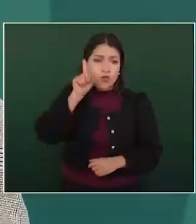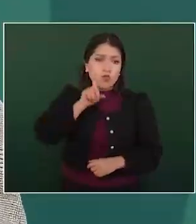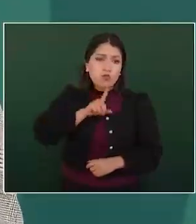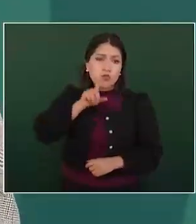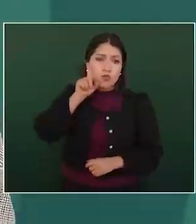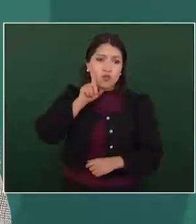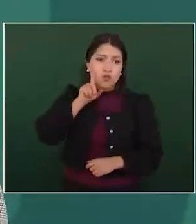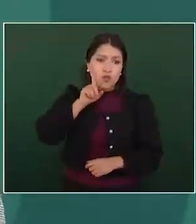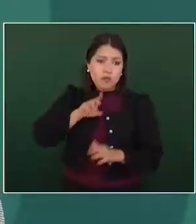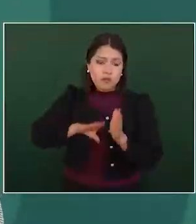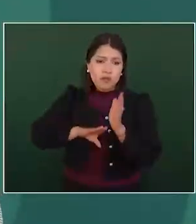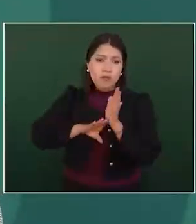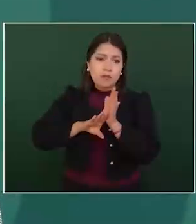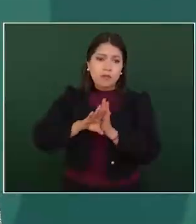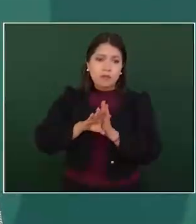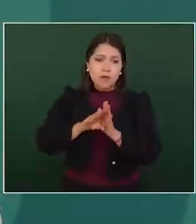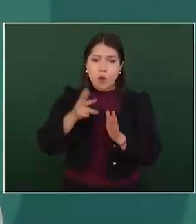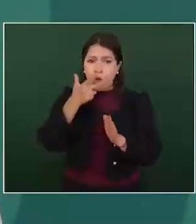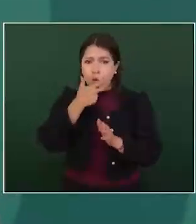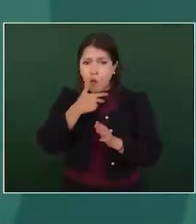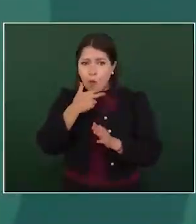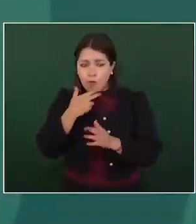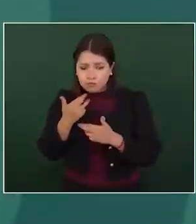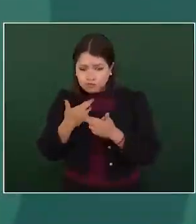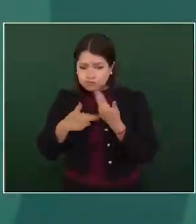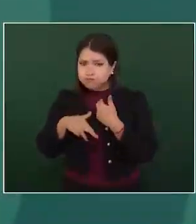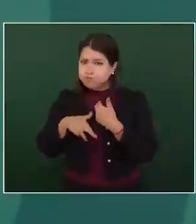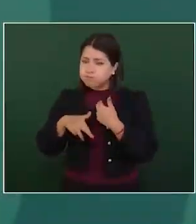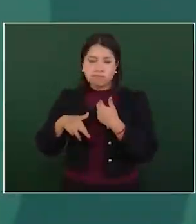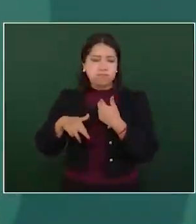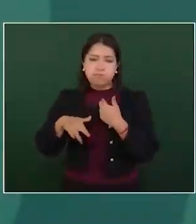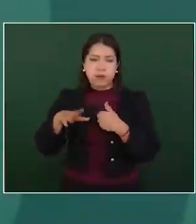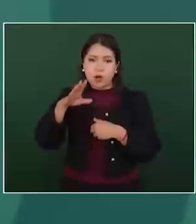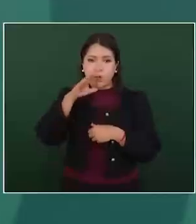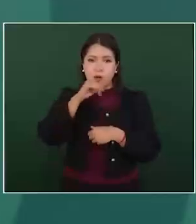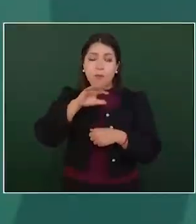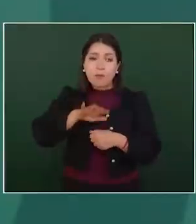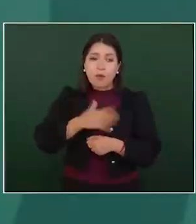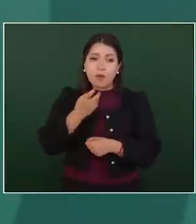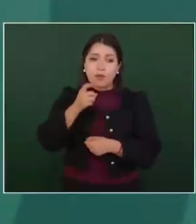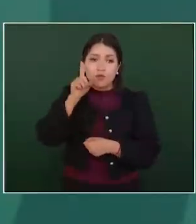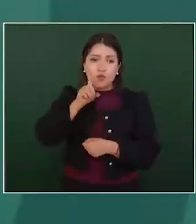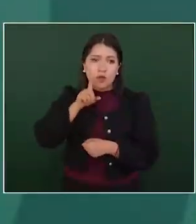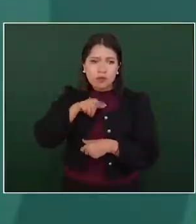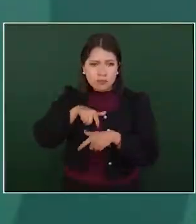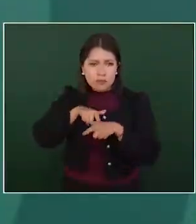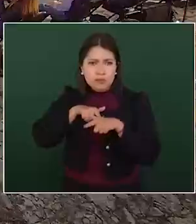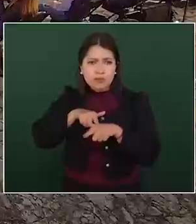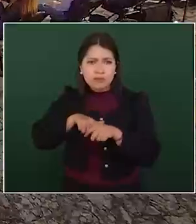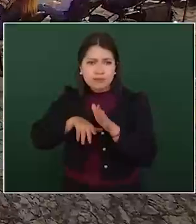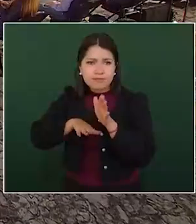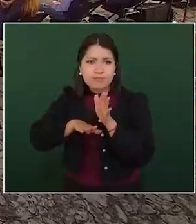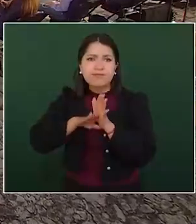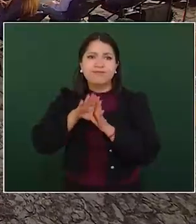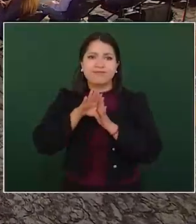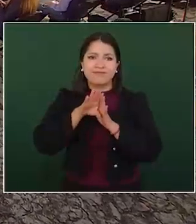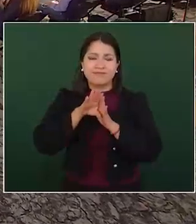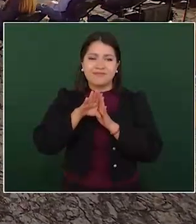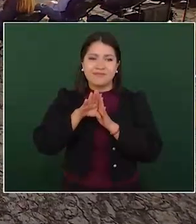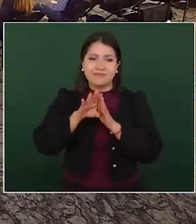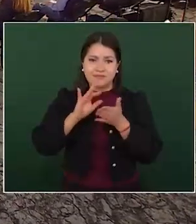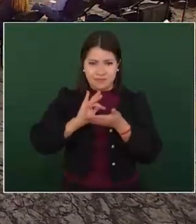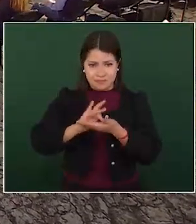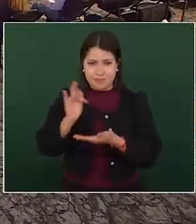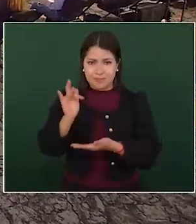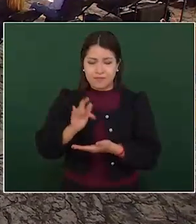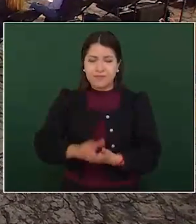avanza, no hay hombre que retroceda. Y en ese sentido, mujeres, sigamos avanzando. Gracias.